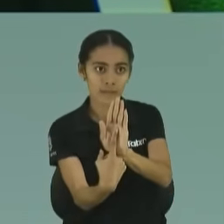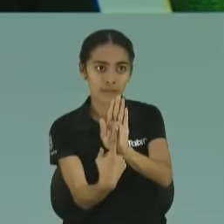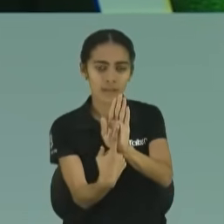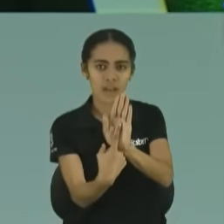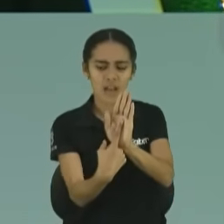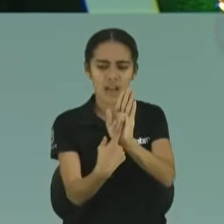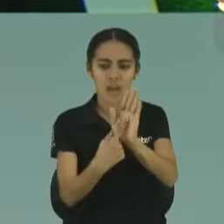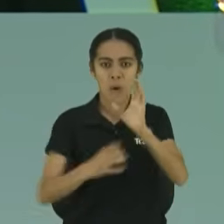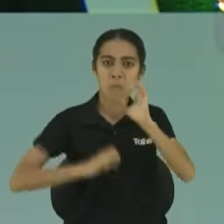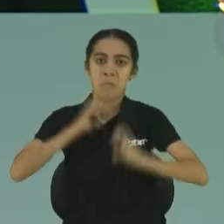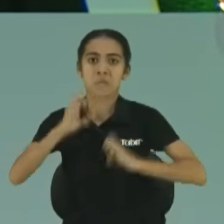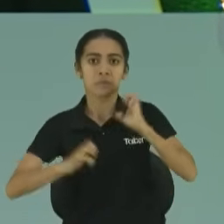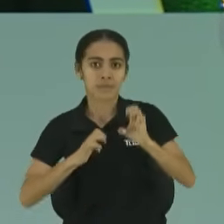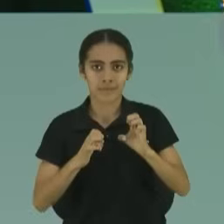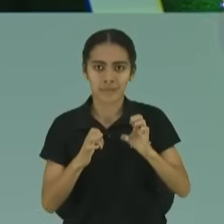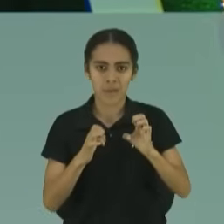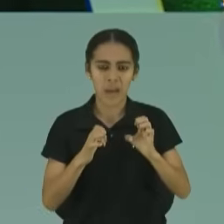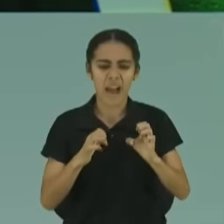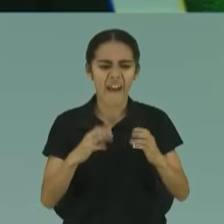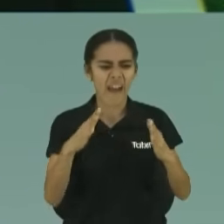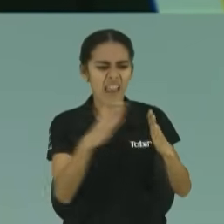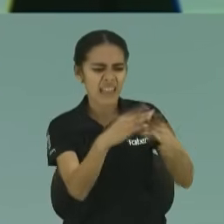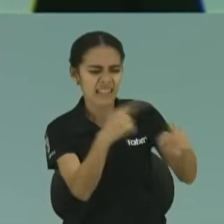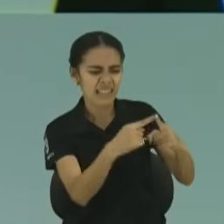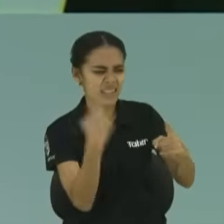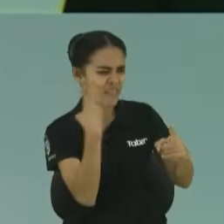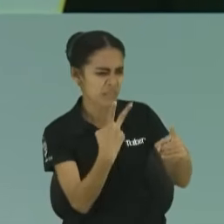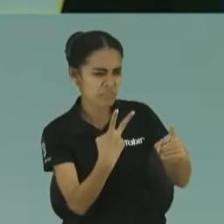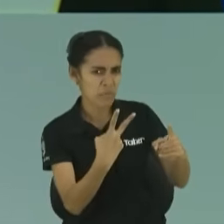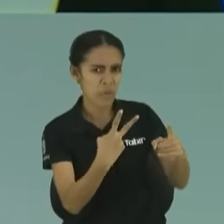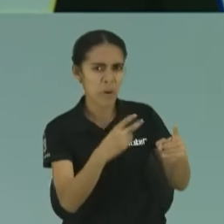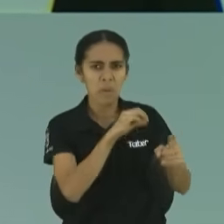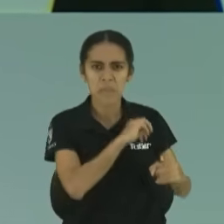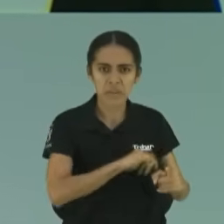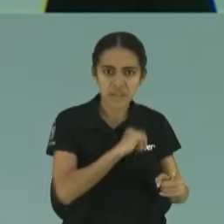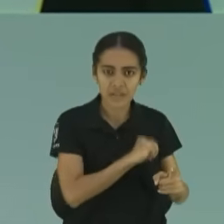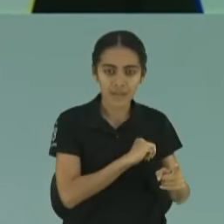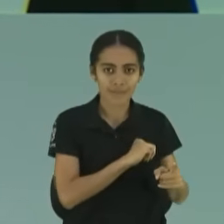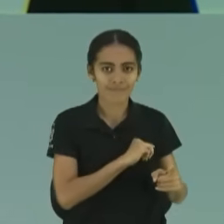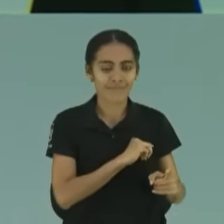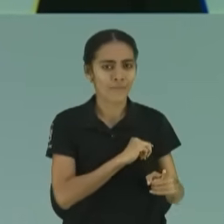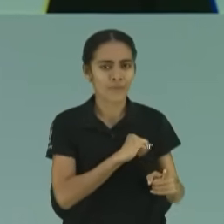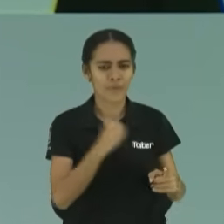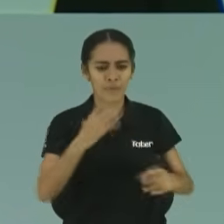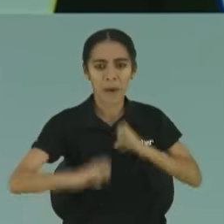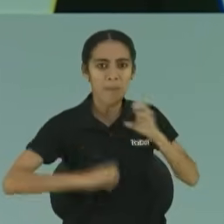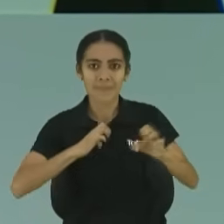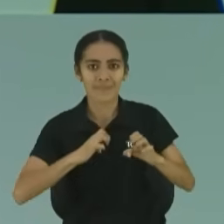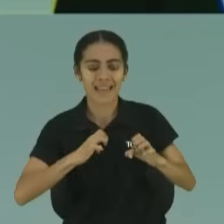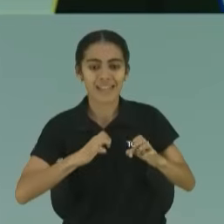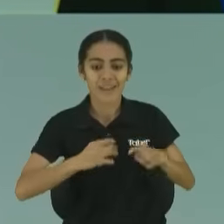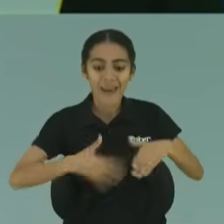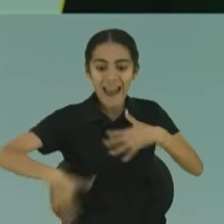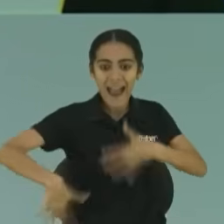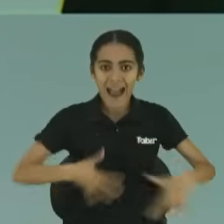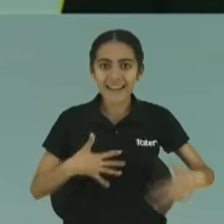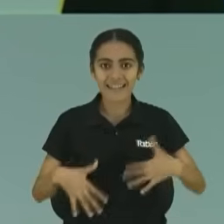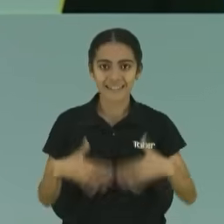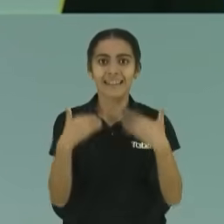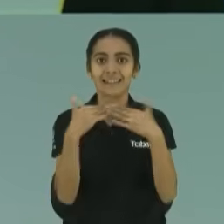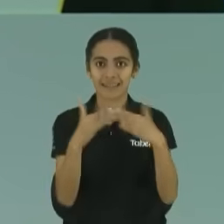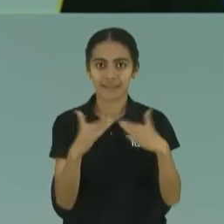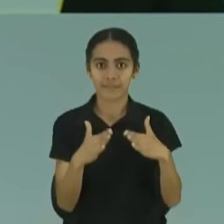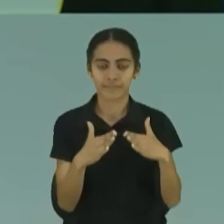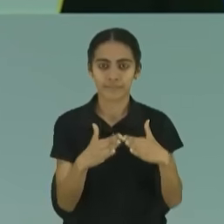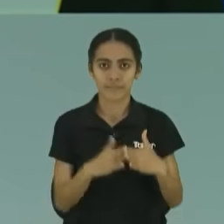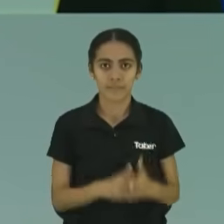en las iglesias o en los ministerios, sino que el Espíritu Santo acciona. Diga conmigo, el Espíritu Santo acciona. Es la